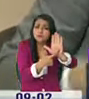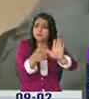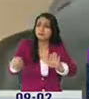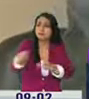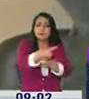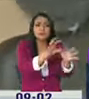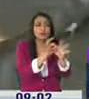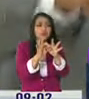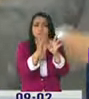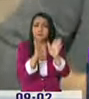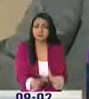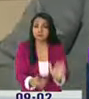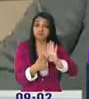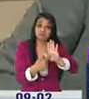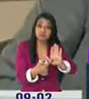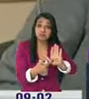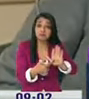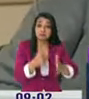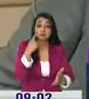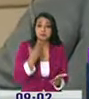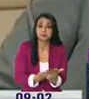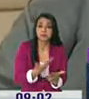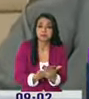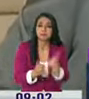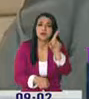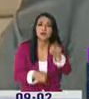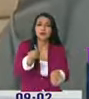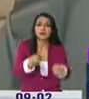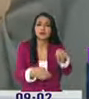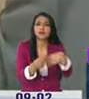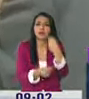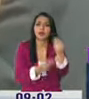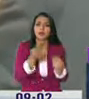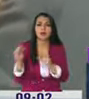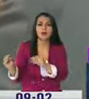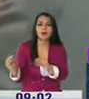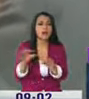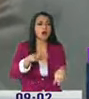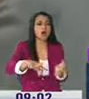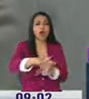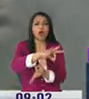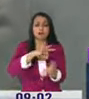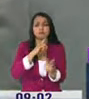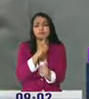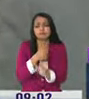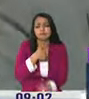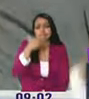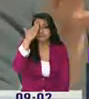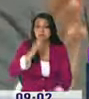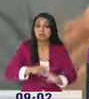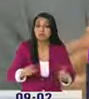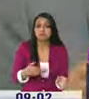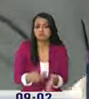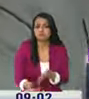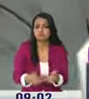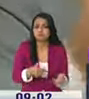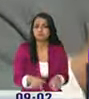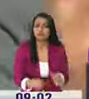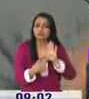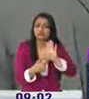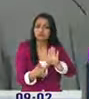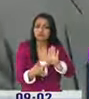porque aquí nuevamente tratarán de tergiversar las cosas. Sin embargo, aquí no ha